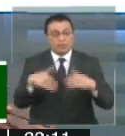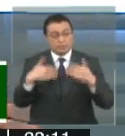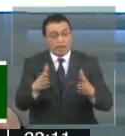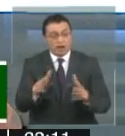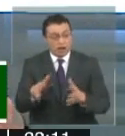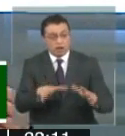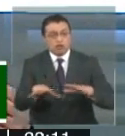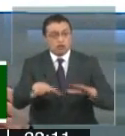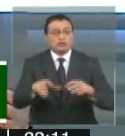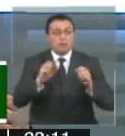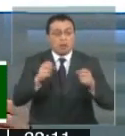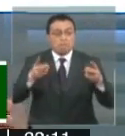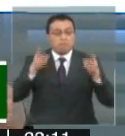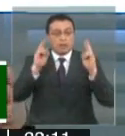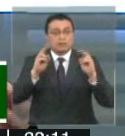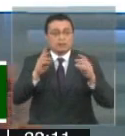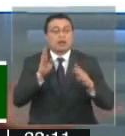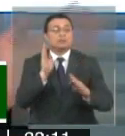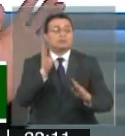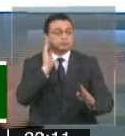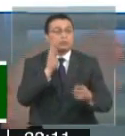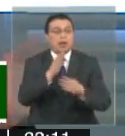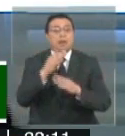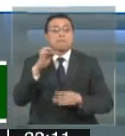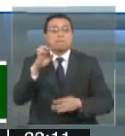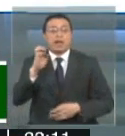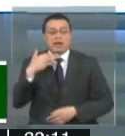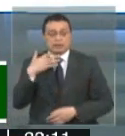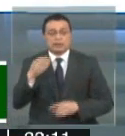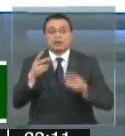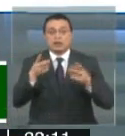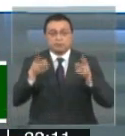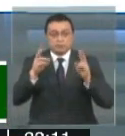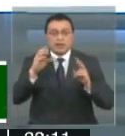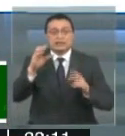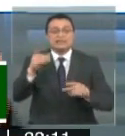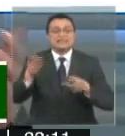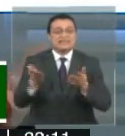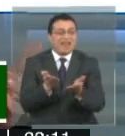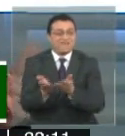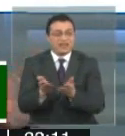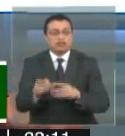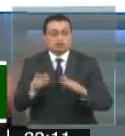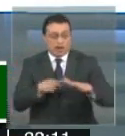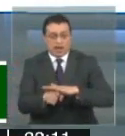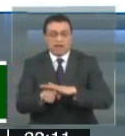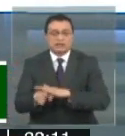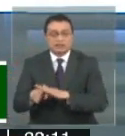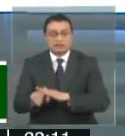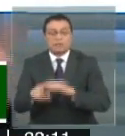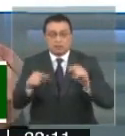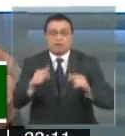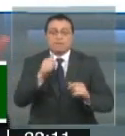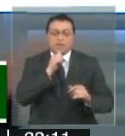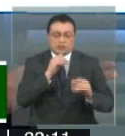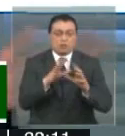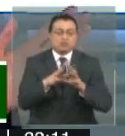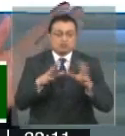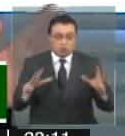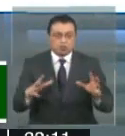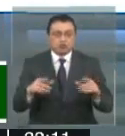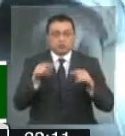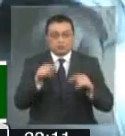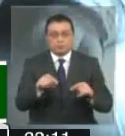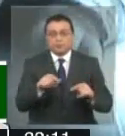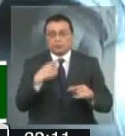circuitos que permitan recorrer los parques, que permitan habilitar los servicios accesiblemente, pero todavía nos queda muchísimo. Y la tarea que